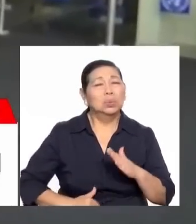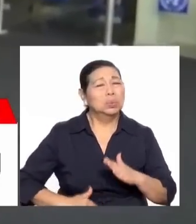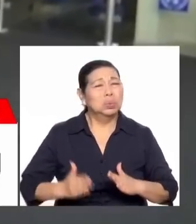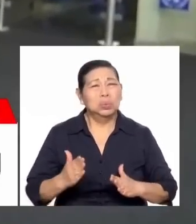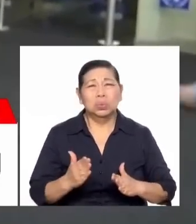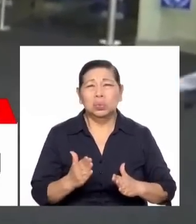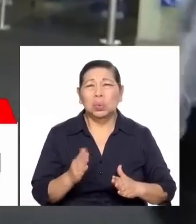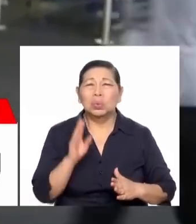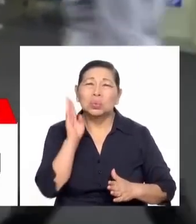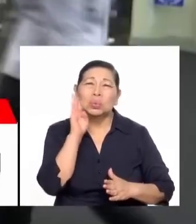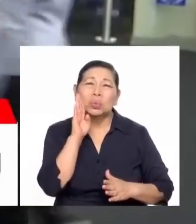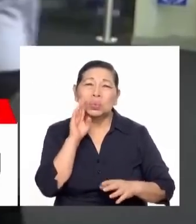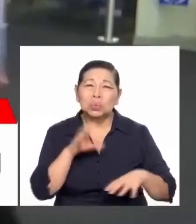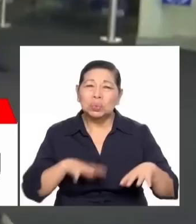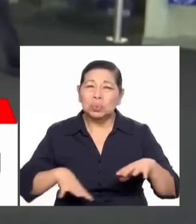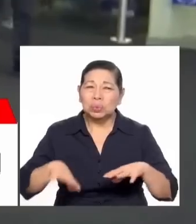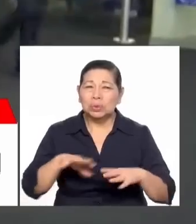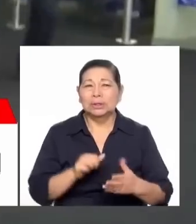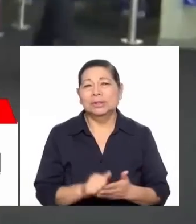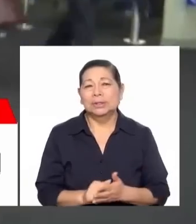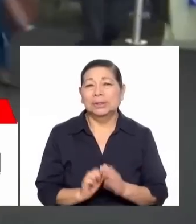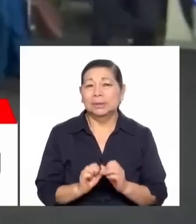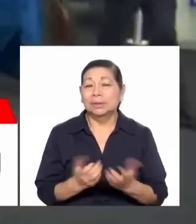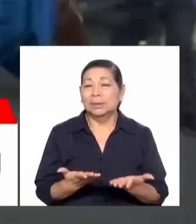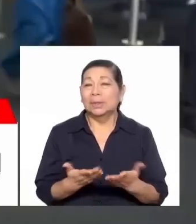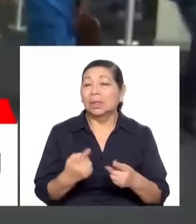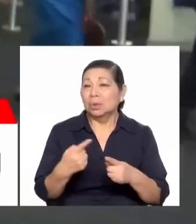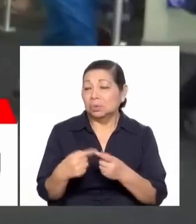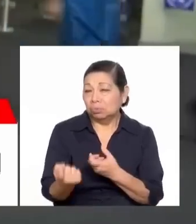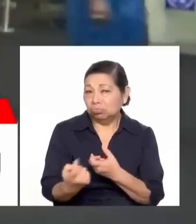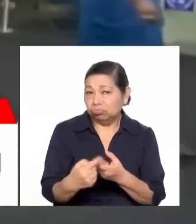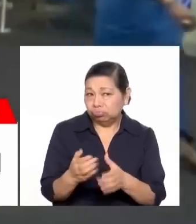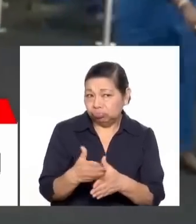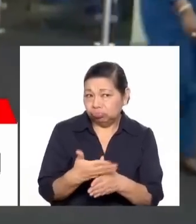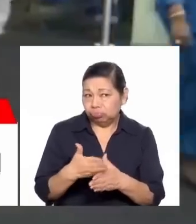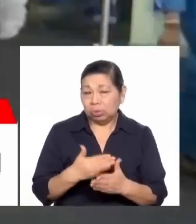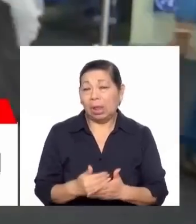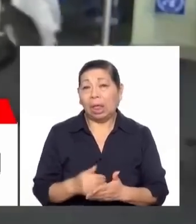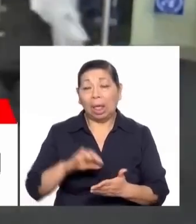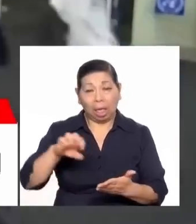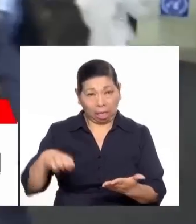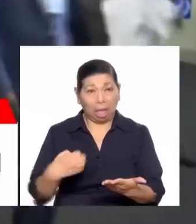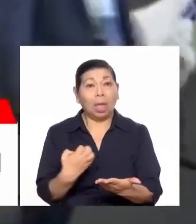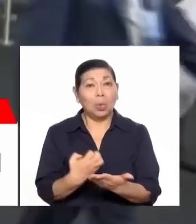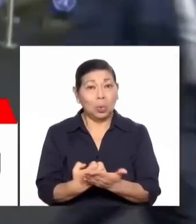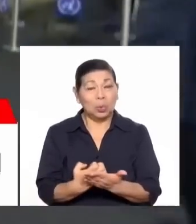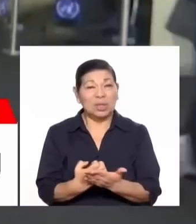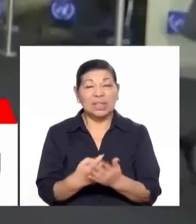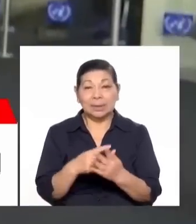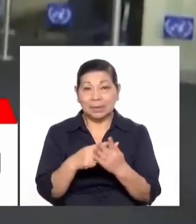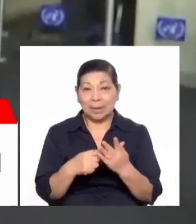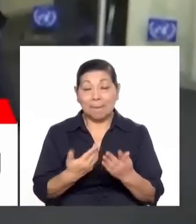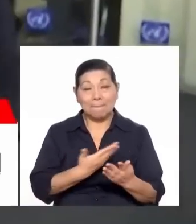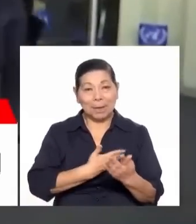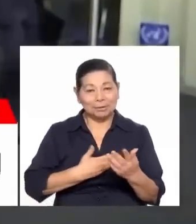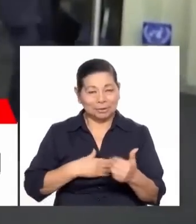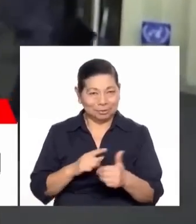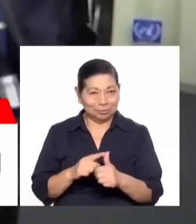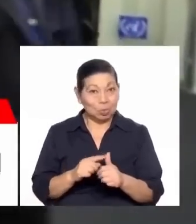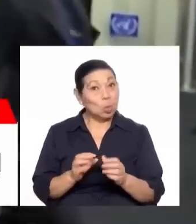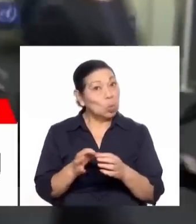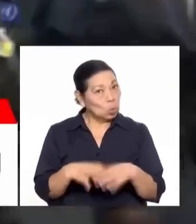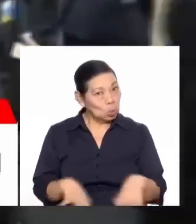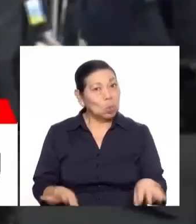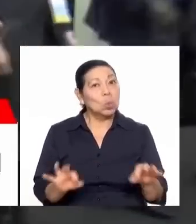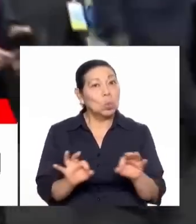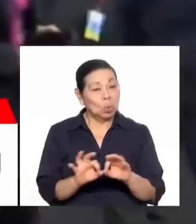altamente contaminadas. Es decir, que la participación del Ejecutivo, que está encabezada por la presidenta Dina Boluarte, es